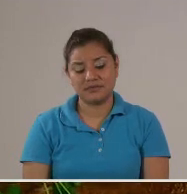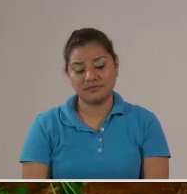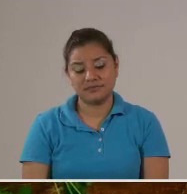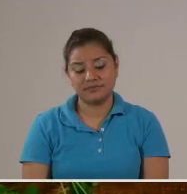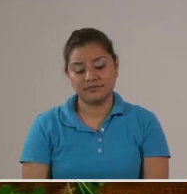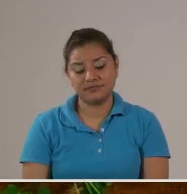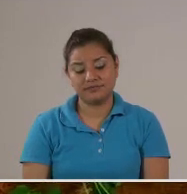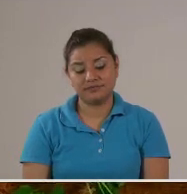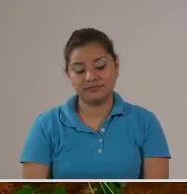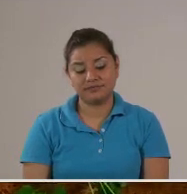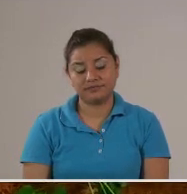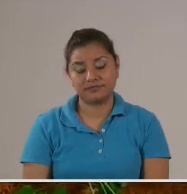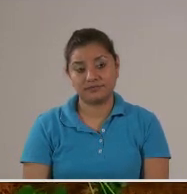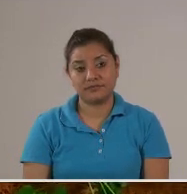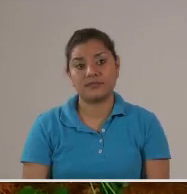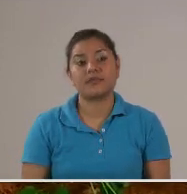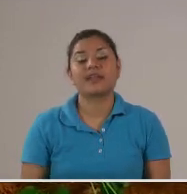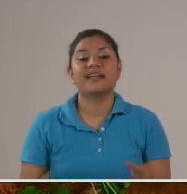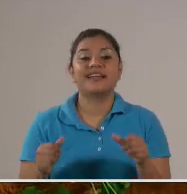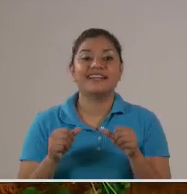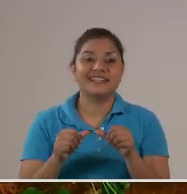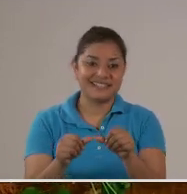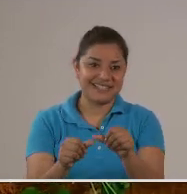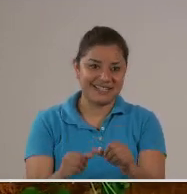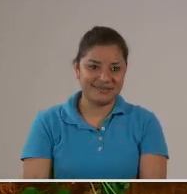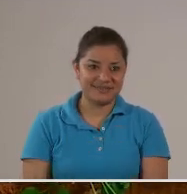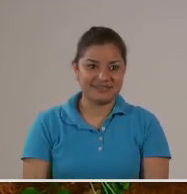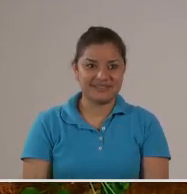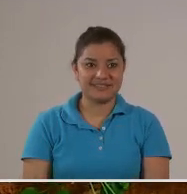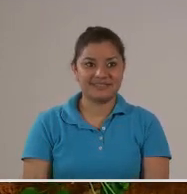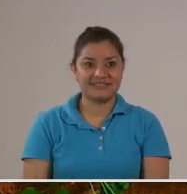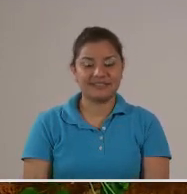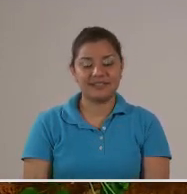locura sigamos se